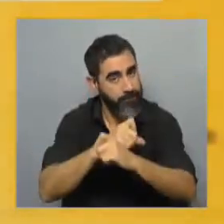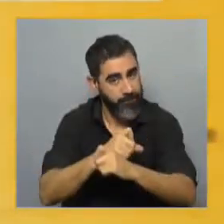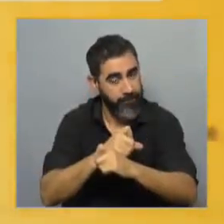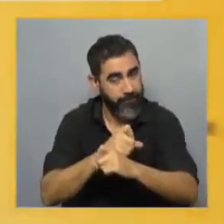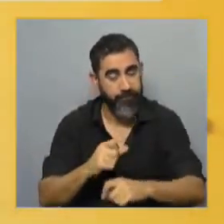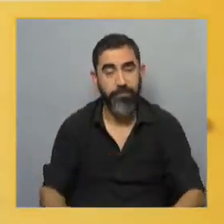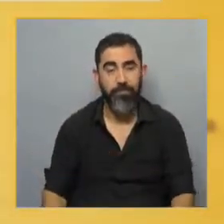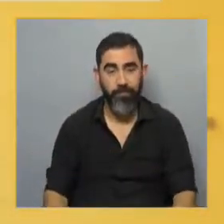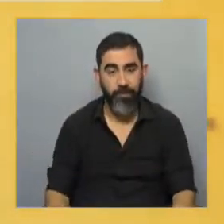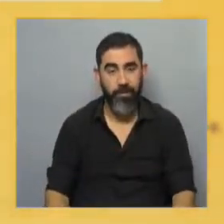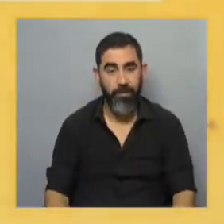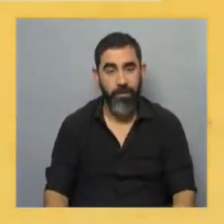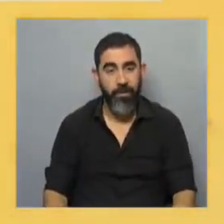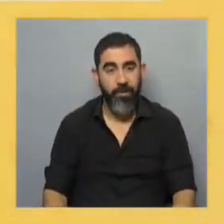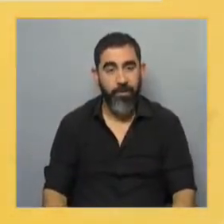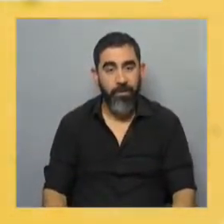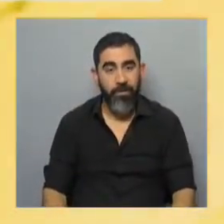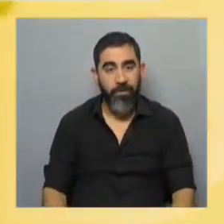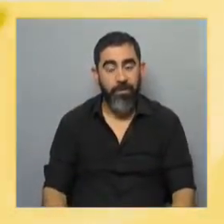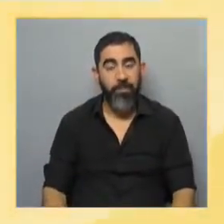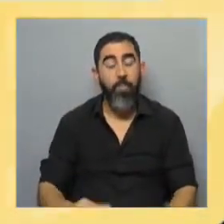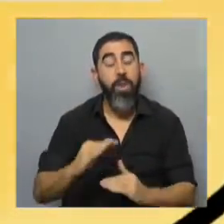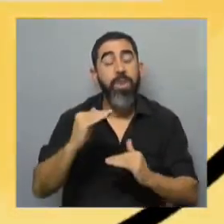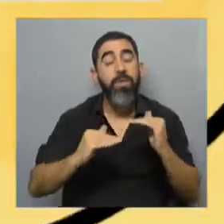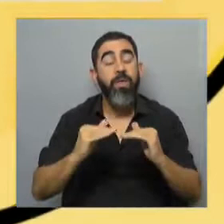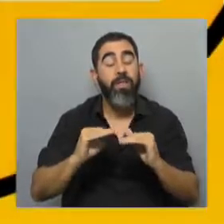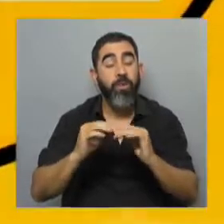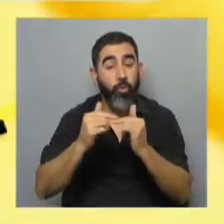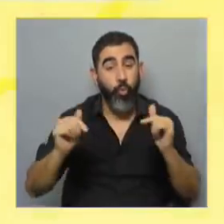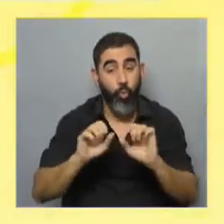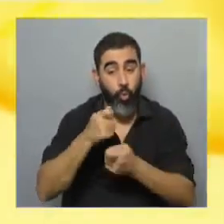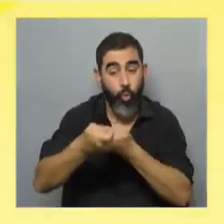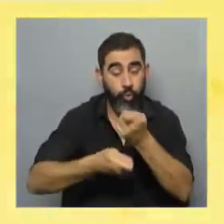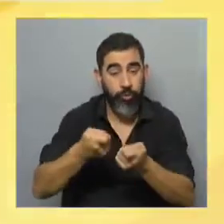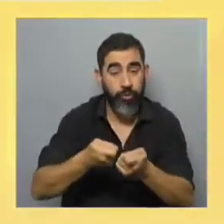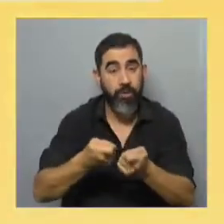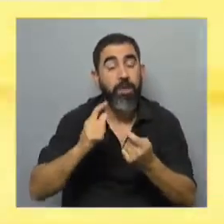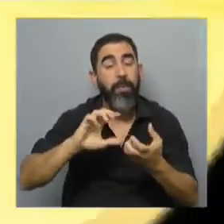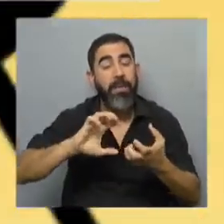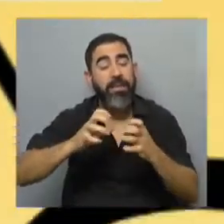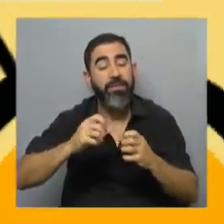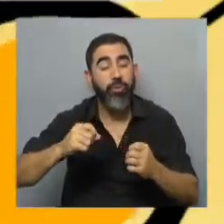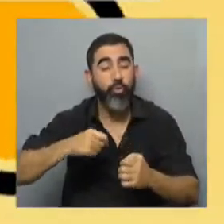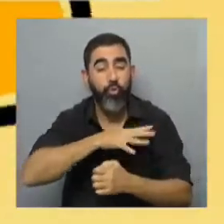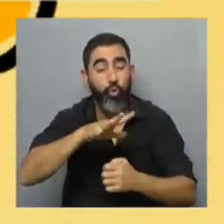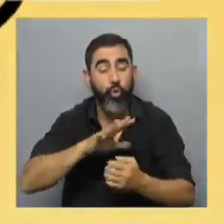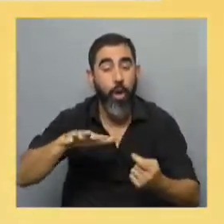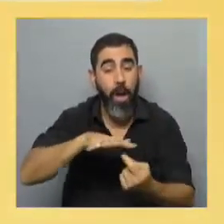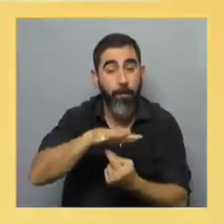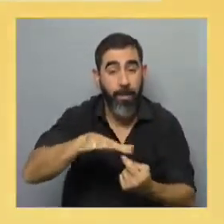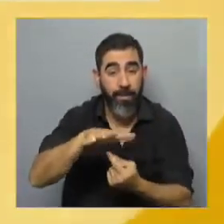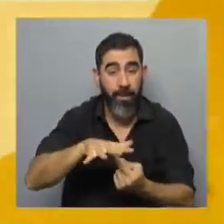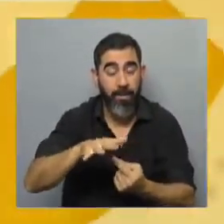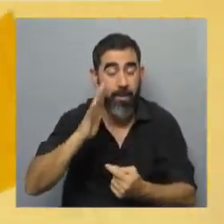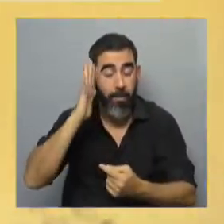esto, es muy claro cuál ha sido el incremento del nivel de nutrientes, el incremento de las crisis socioambientales derivadas de esto.